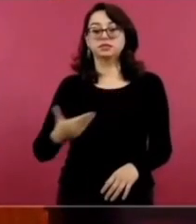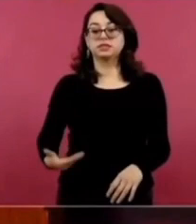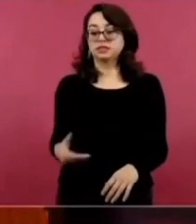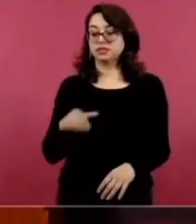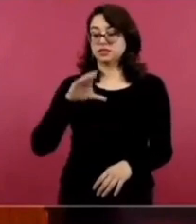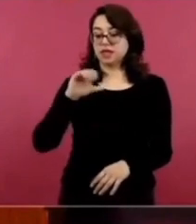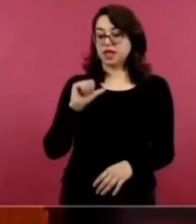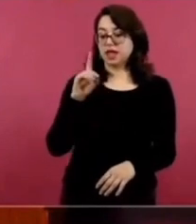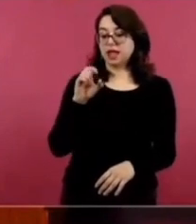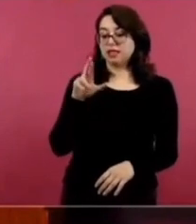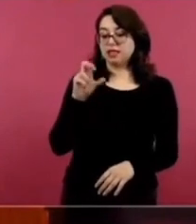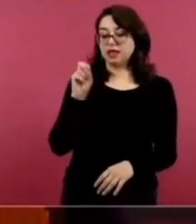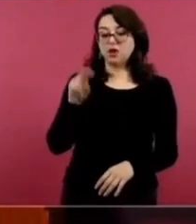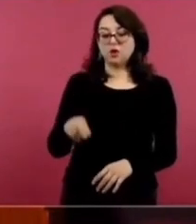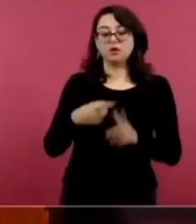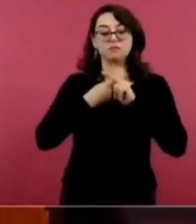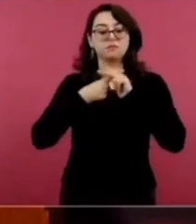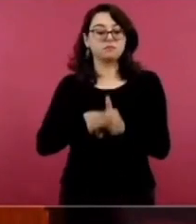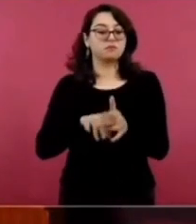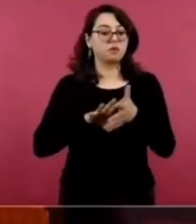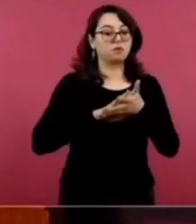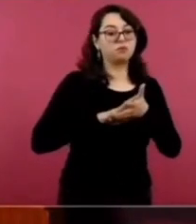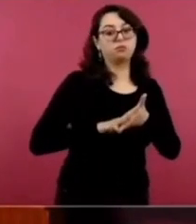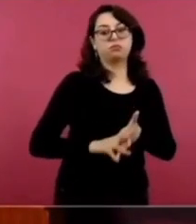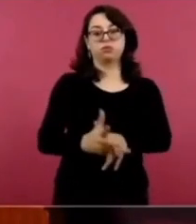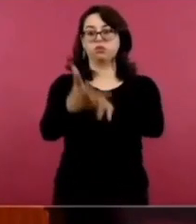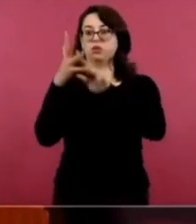no se dice.